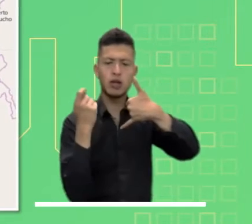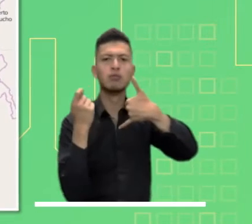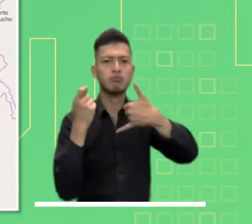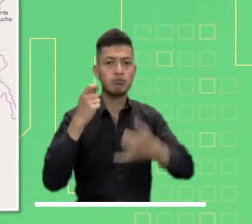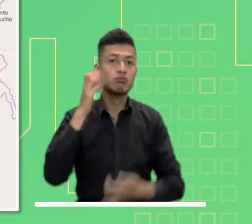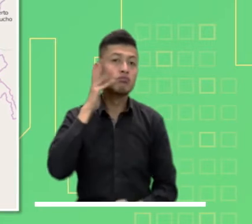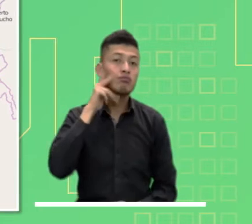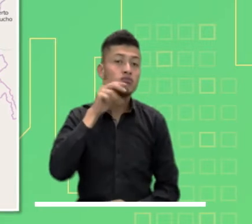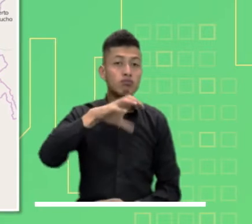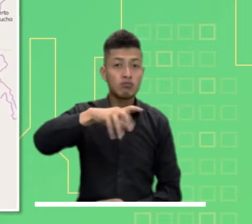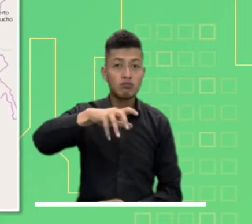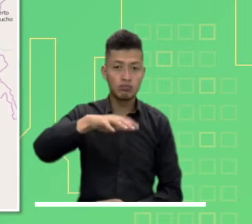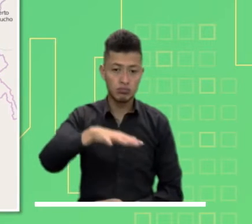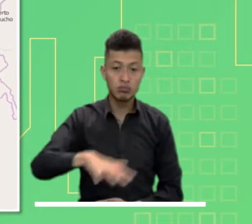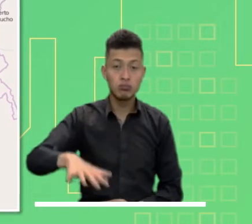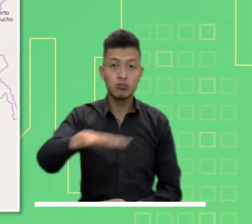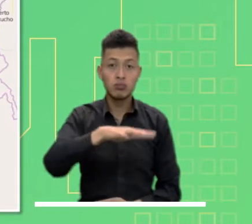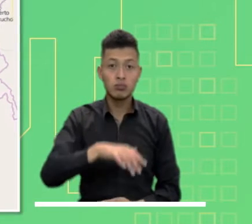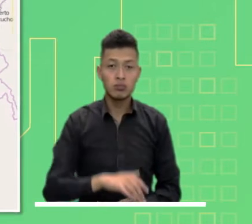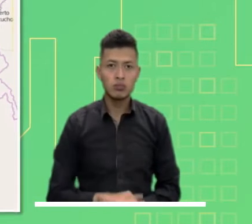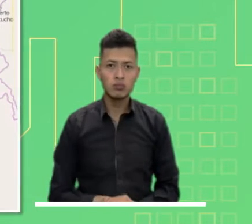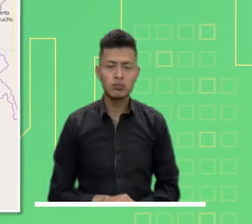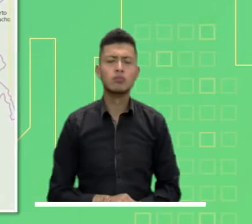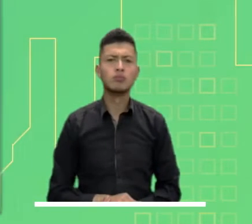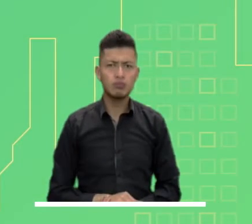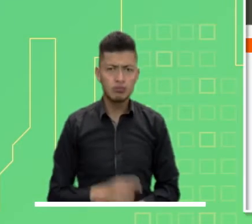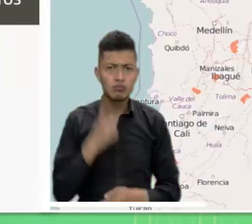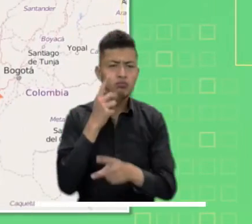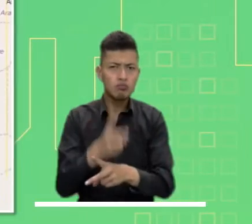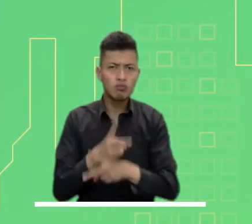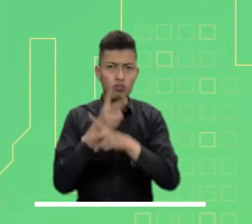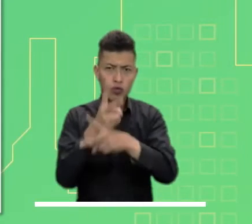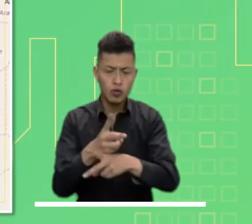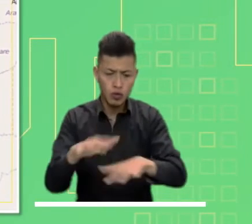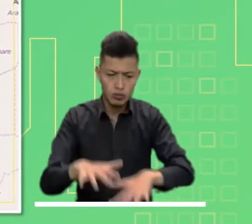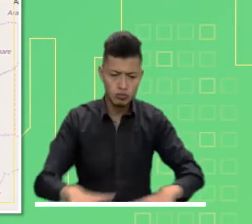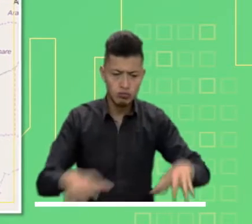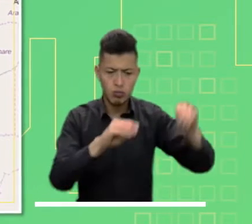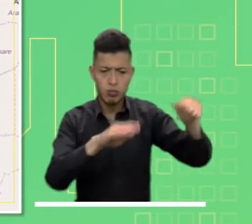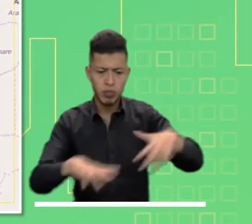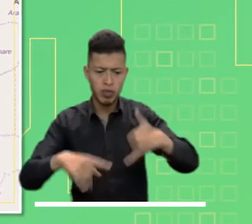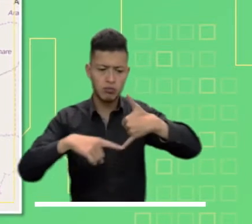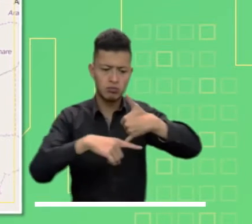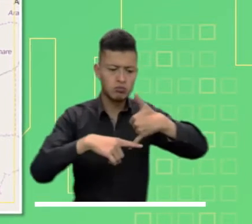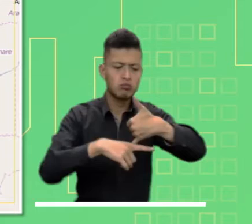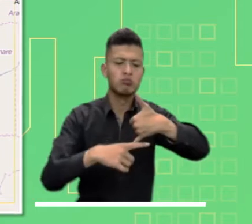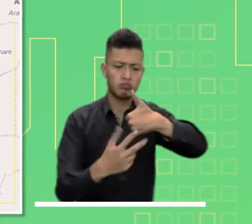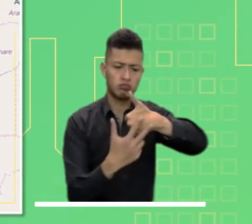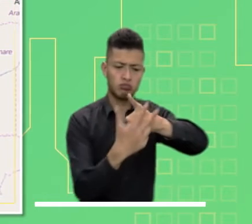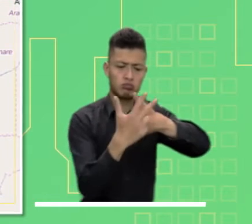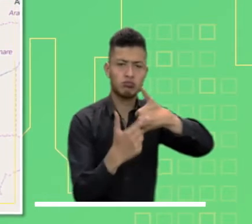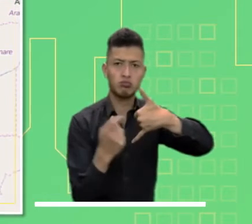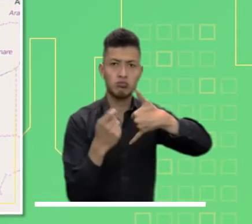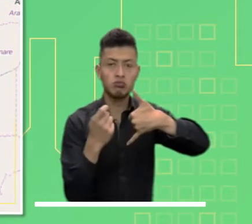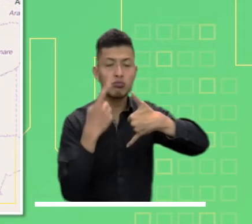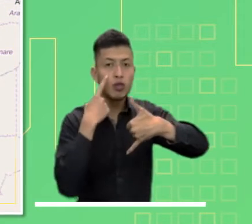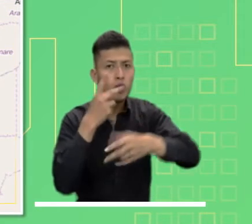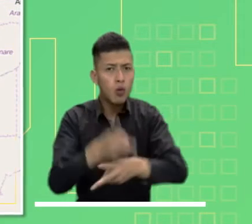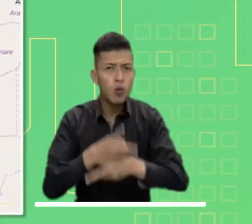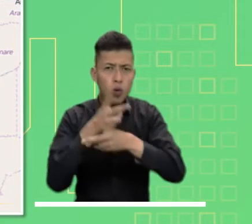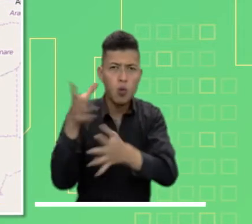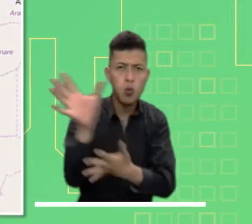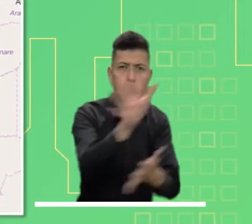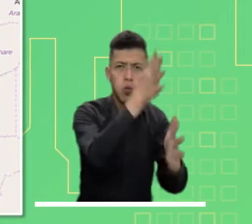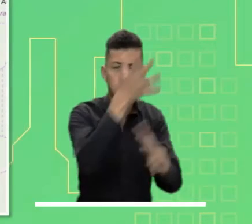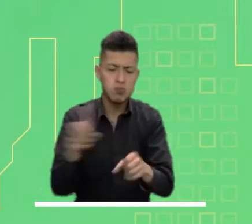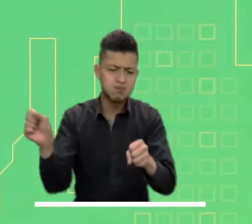las regiones Caribe y Orinoquía, así como en norte de Santander. Alerta naranja por probabilidad de deslizamientos en las regiones